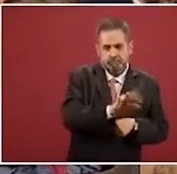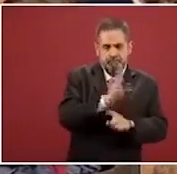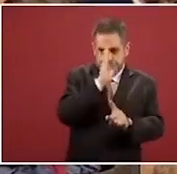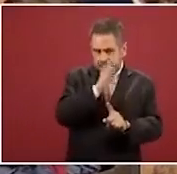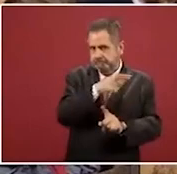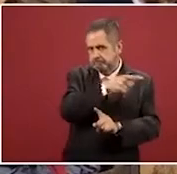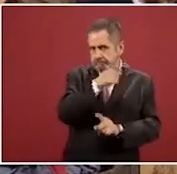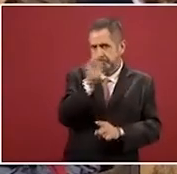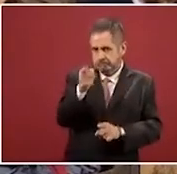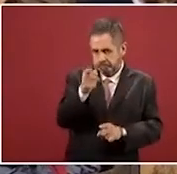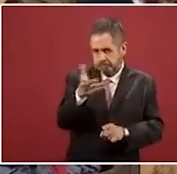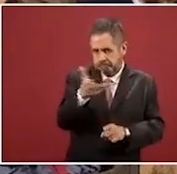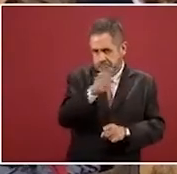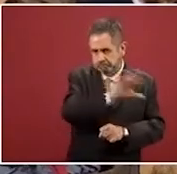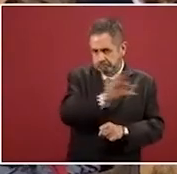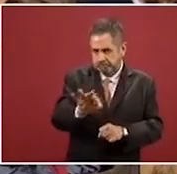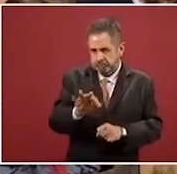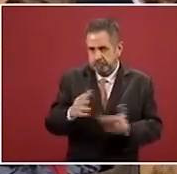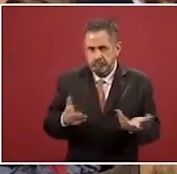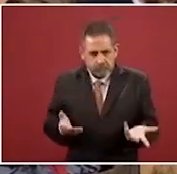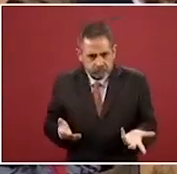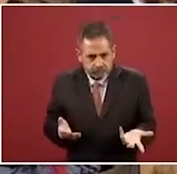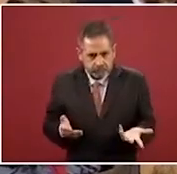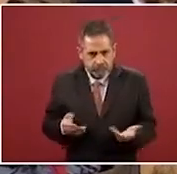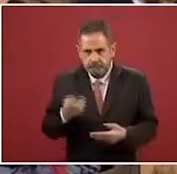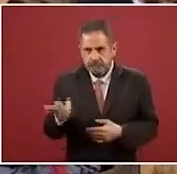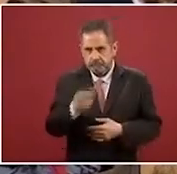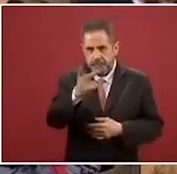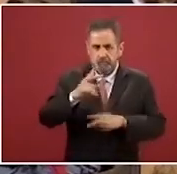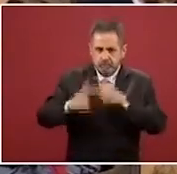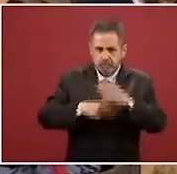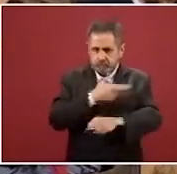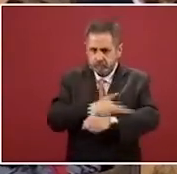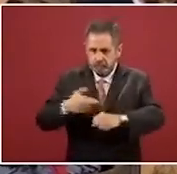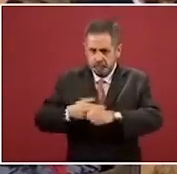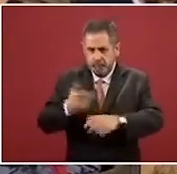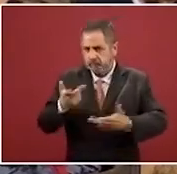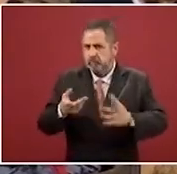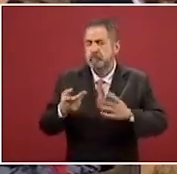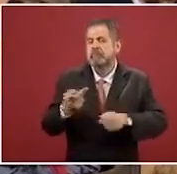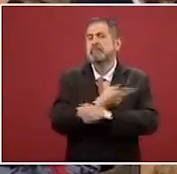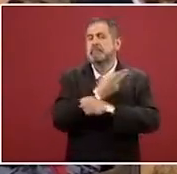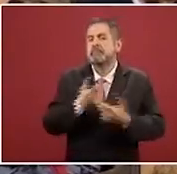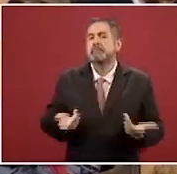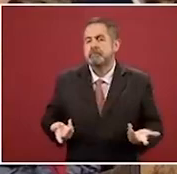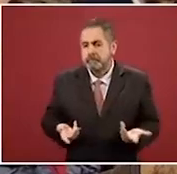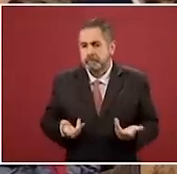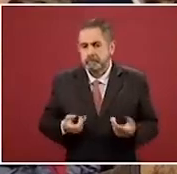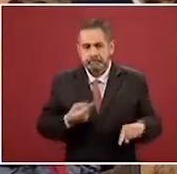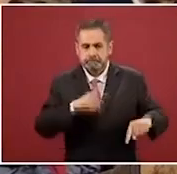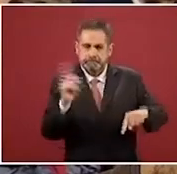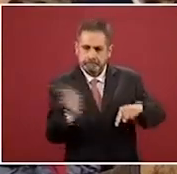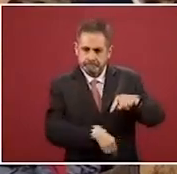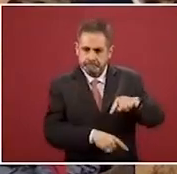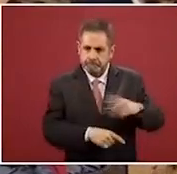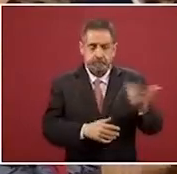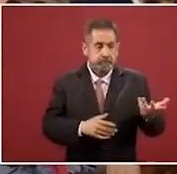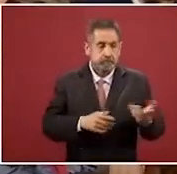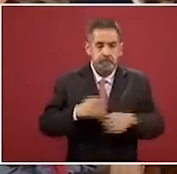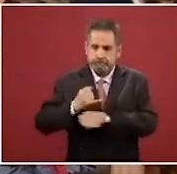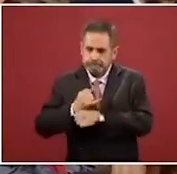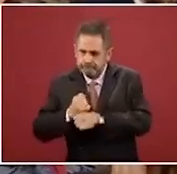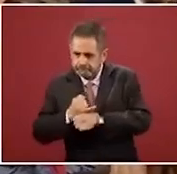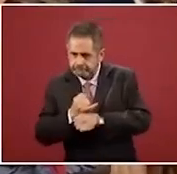directa. La pregunta es si va a tomar cartas en el asunto, si está pensando en removerlo en tanto culminan